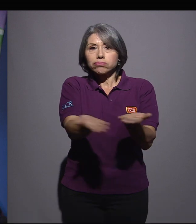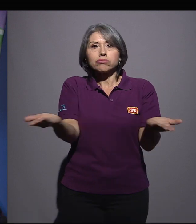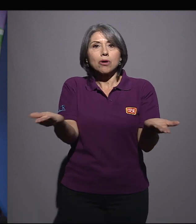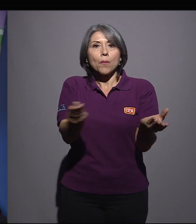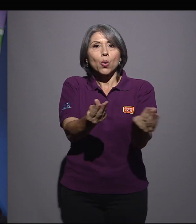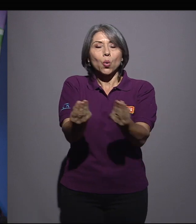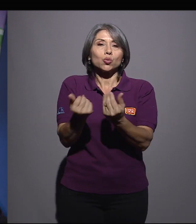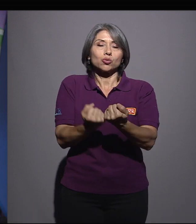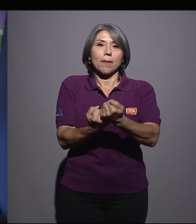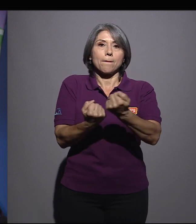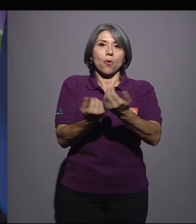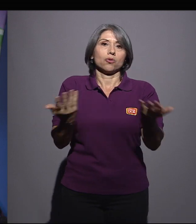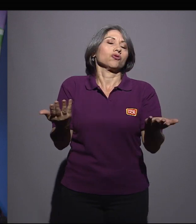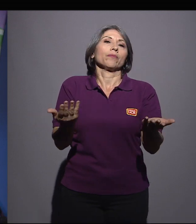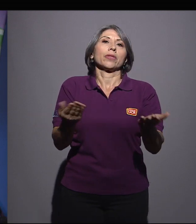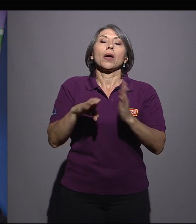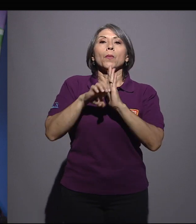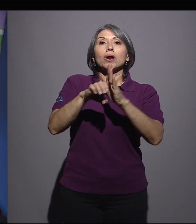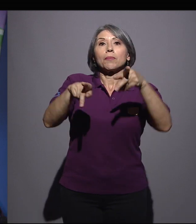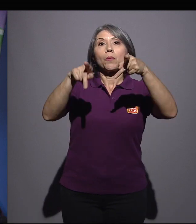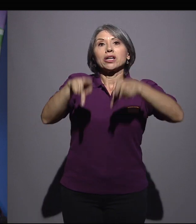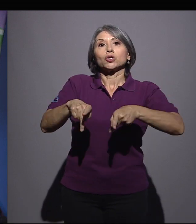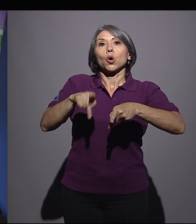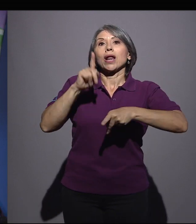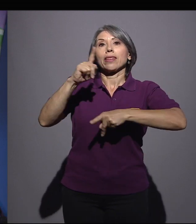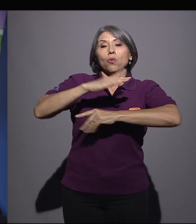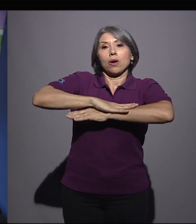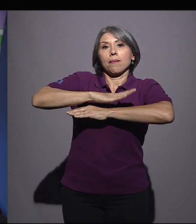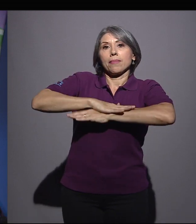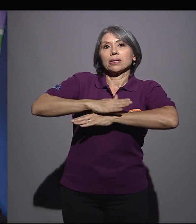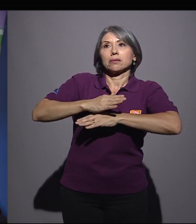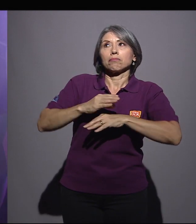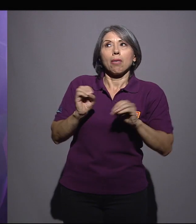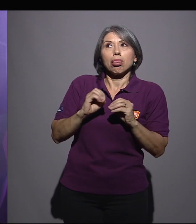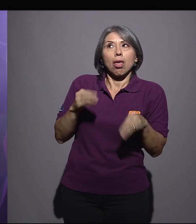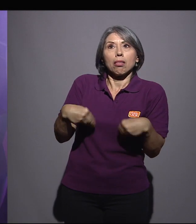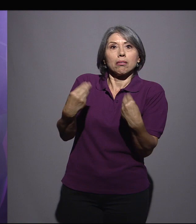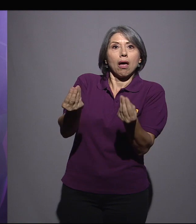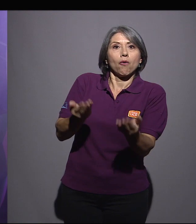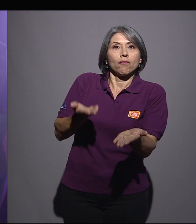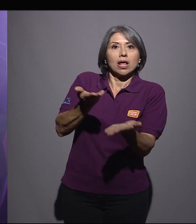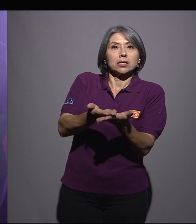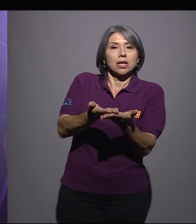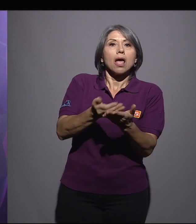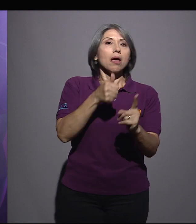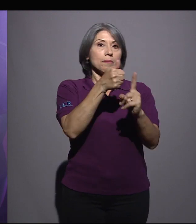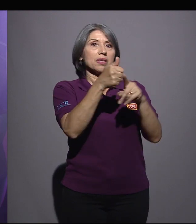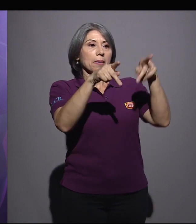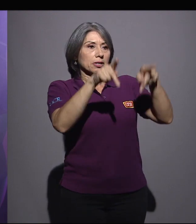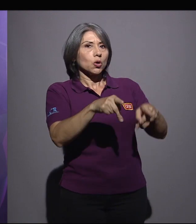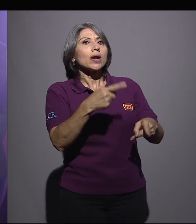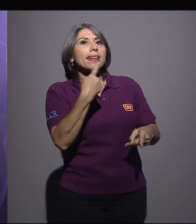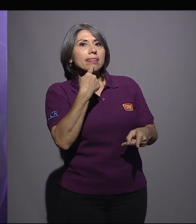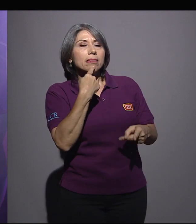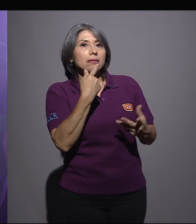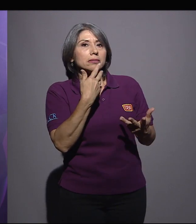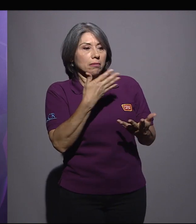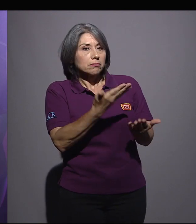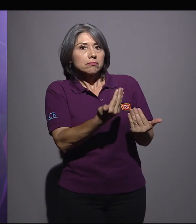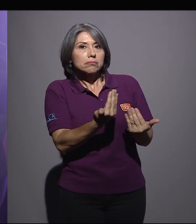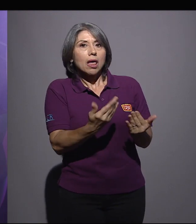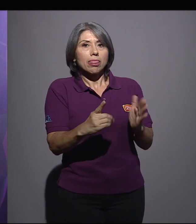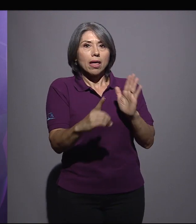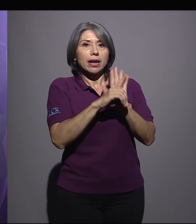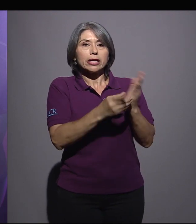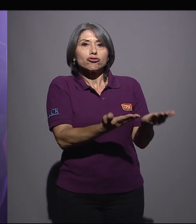un integrante de una junta receptora de votos no les ofrece, que la persona sepa que tiene todo el derecho de pedir que le suministren